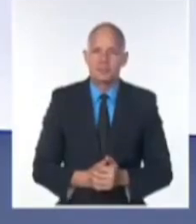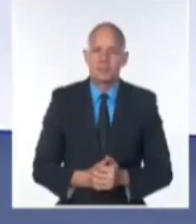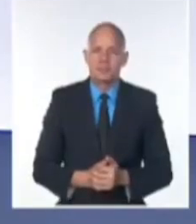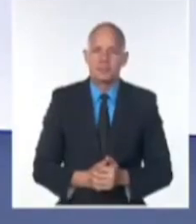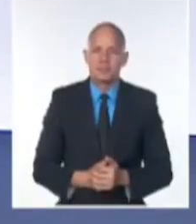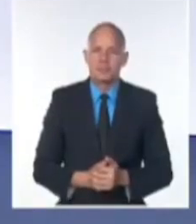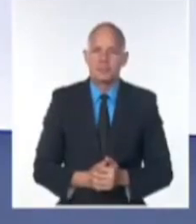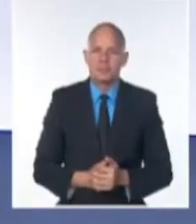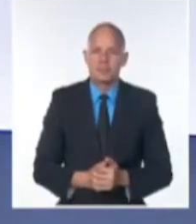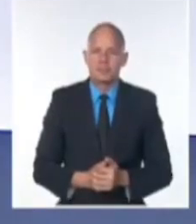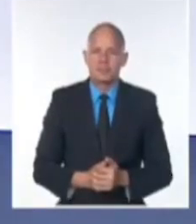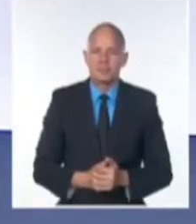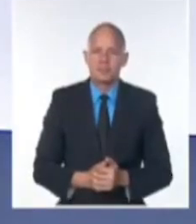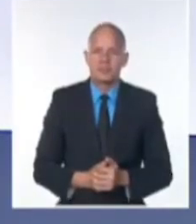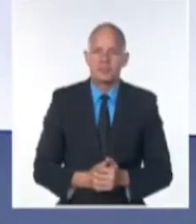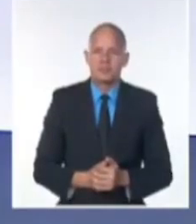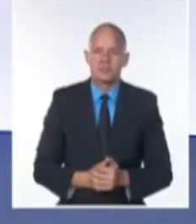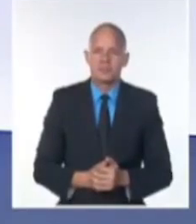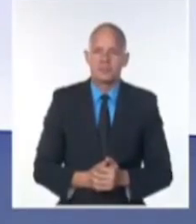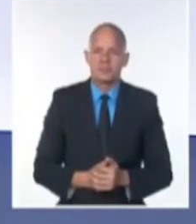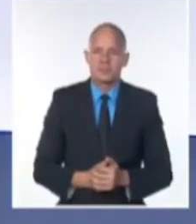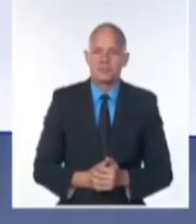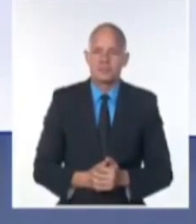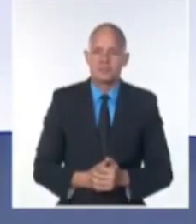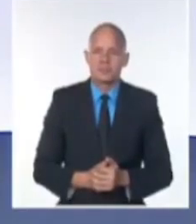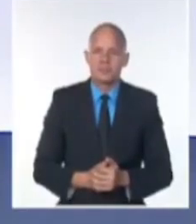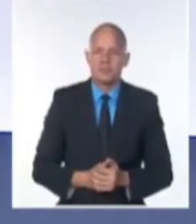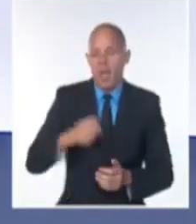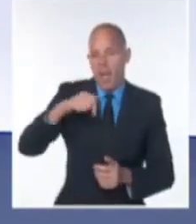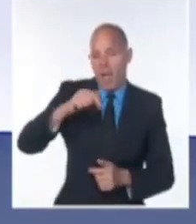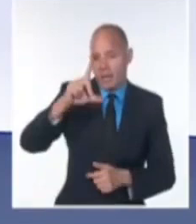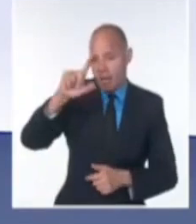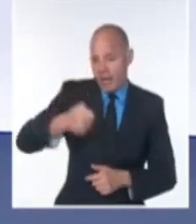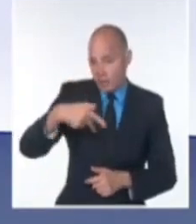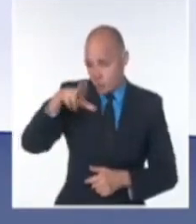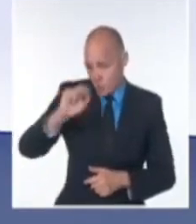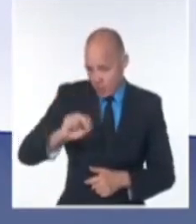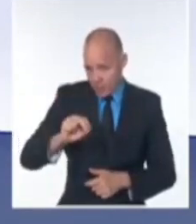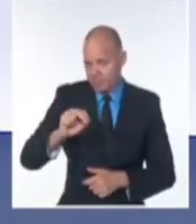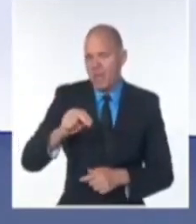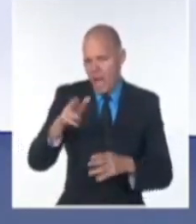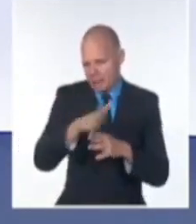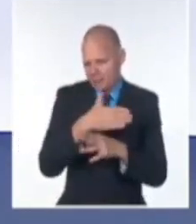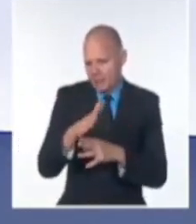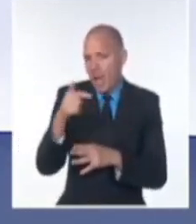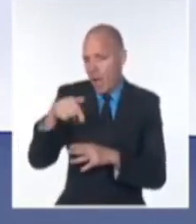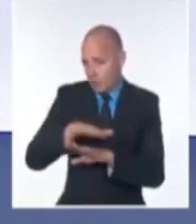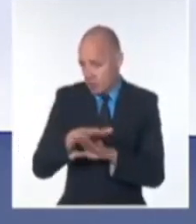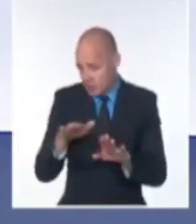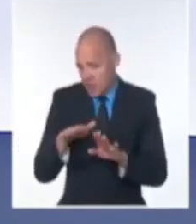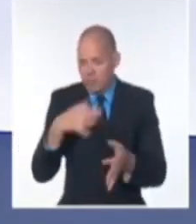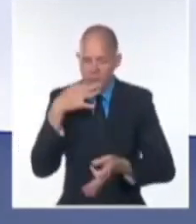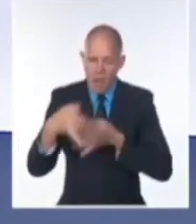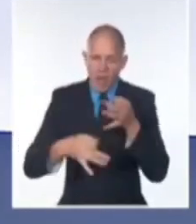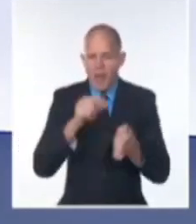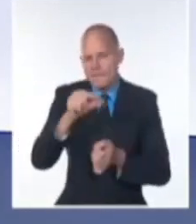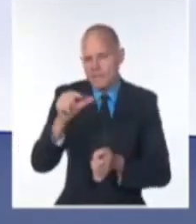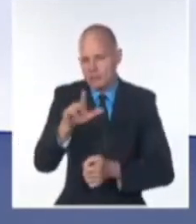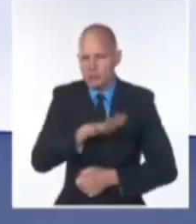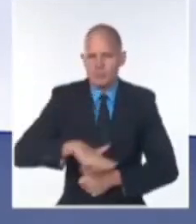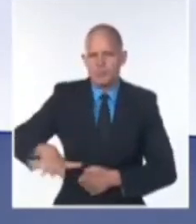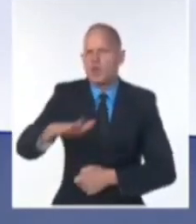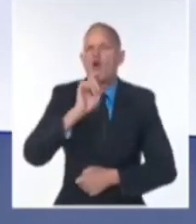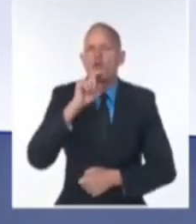que abarcan los proyectos de leyes de migración, extranjería y ciudadanía fueron expuestas este miércoles ante medios cubanos y extranjeros en el Centro de